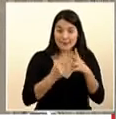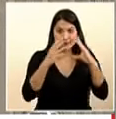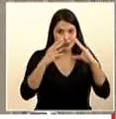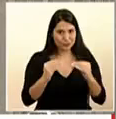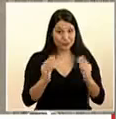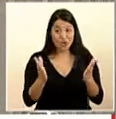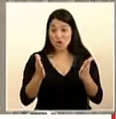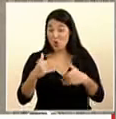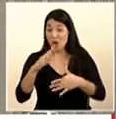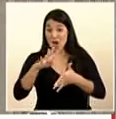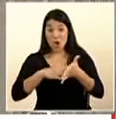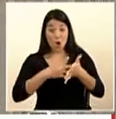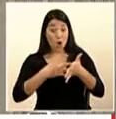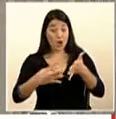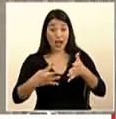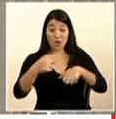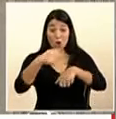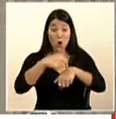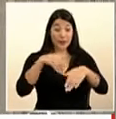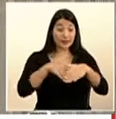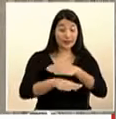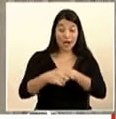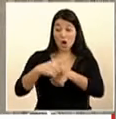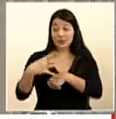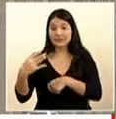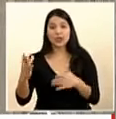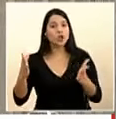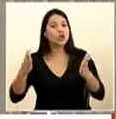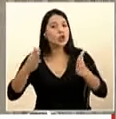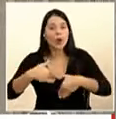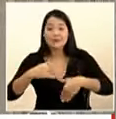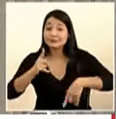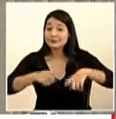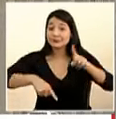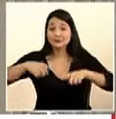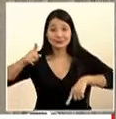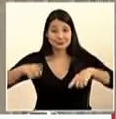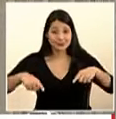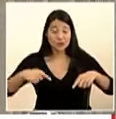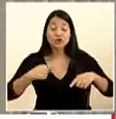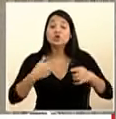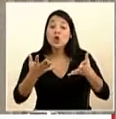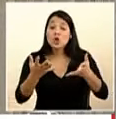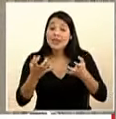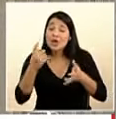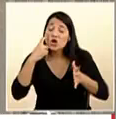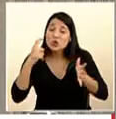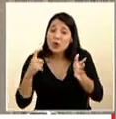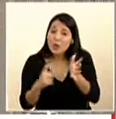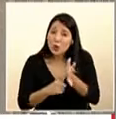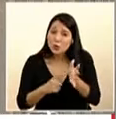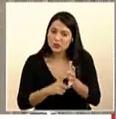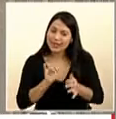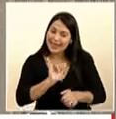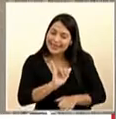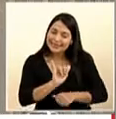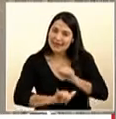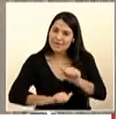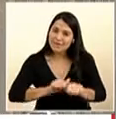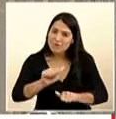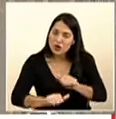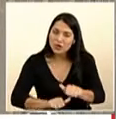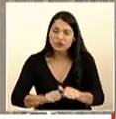horario y eso quiero reconocérselo a todos los trabajadores que están en esa primera línea de atención y